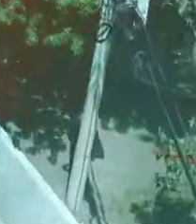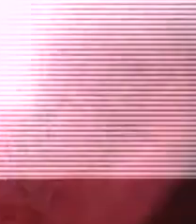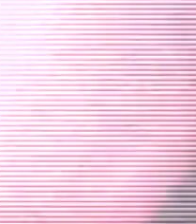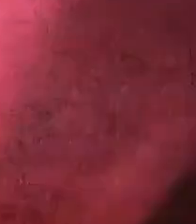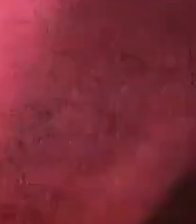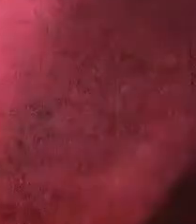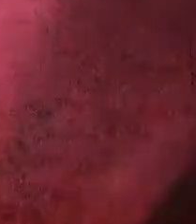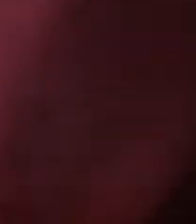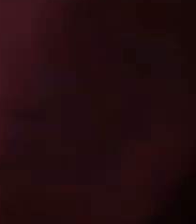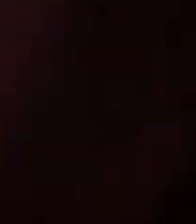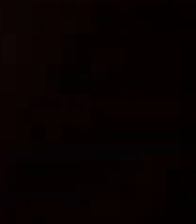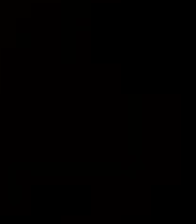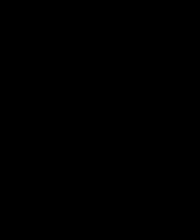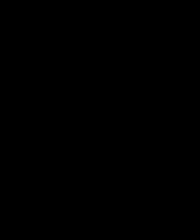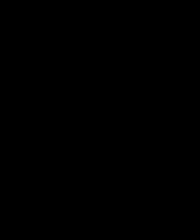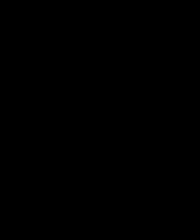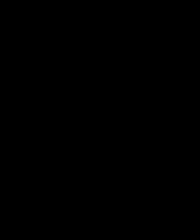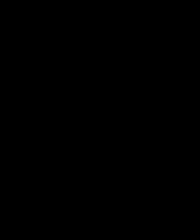puente